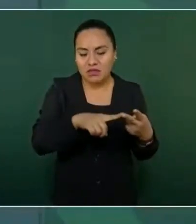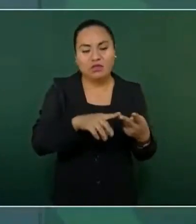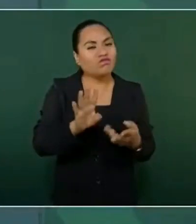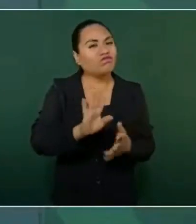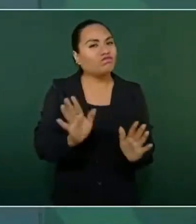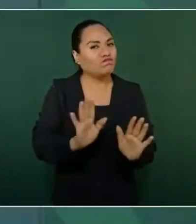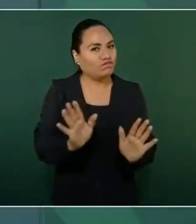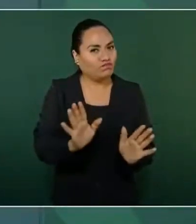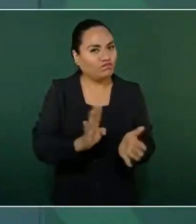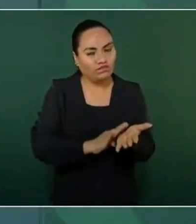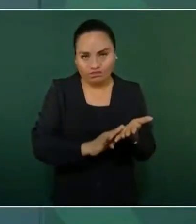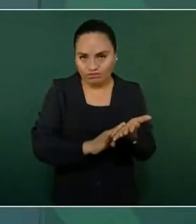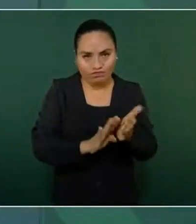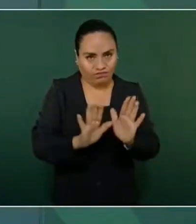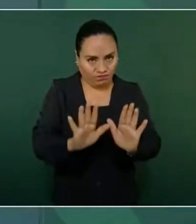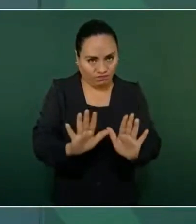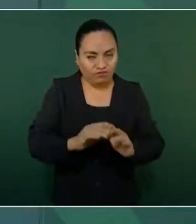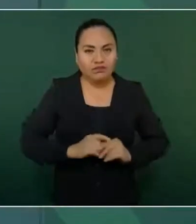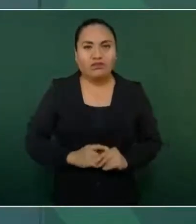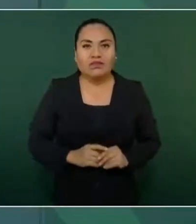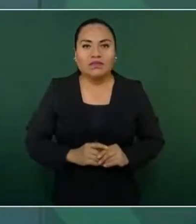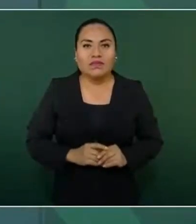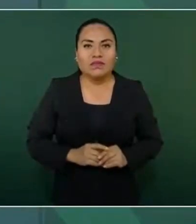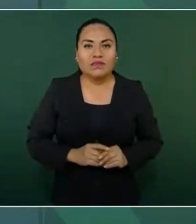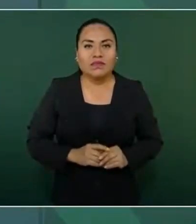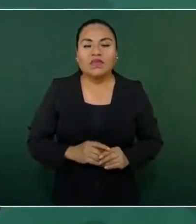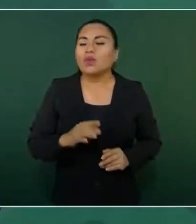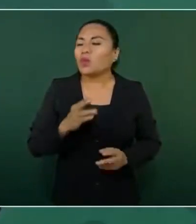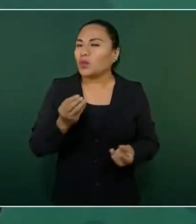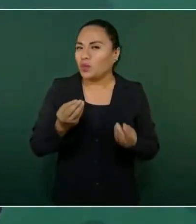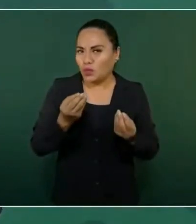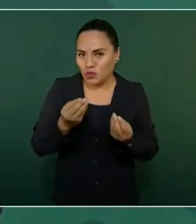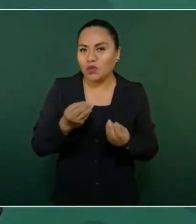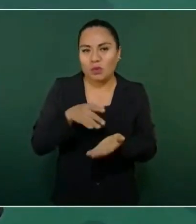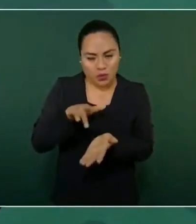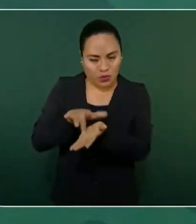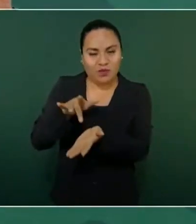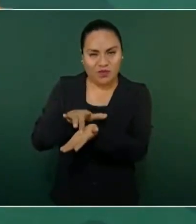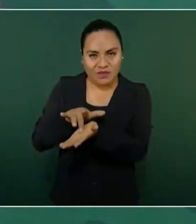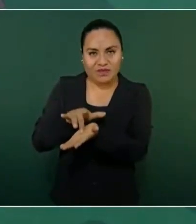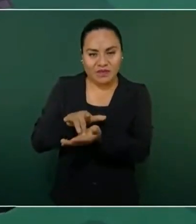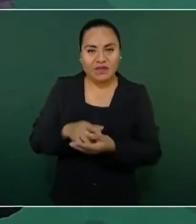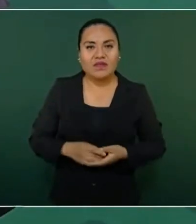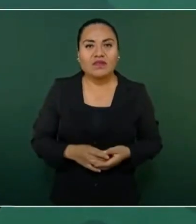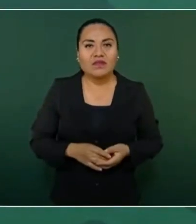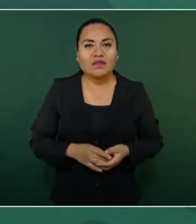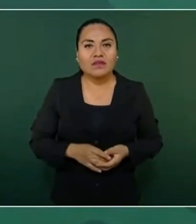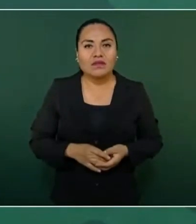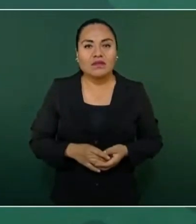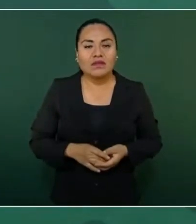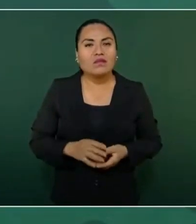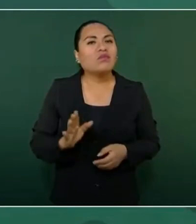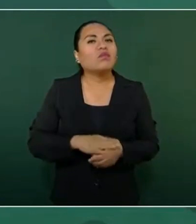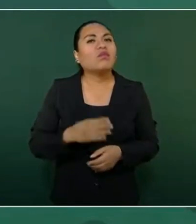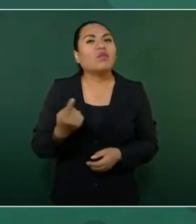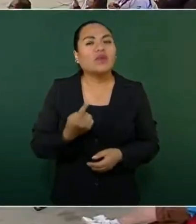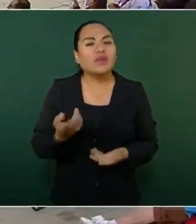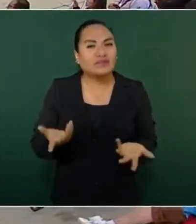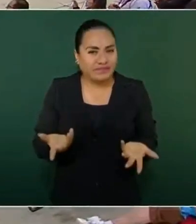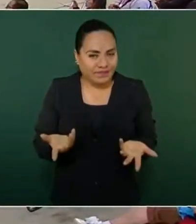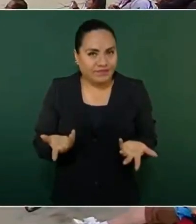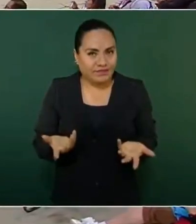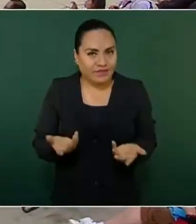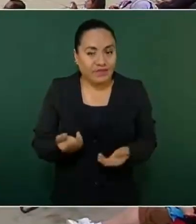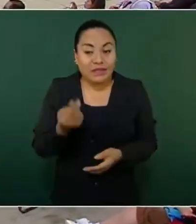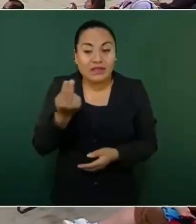Va a tener muchas garantías, porque lo que necesitamos es que